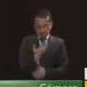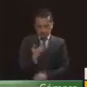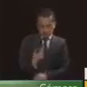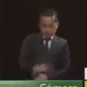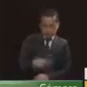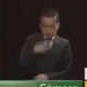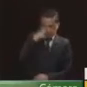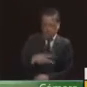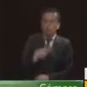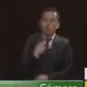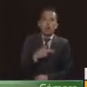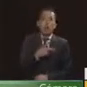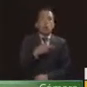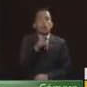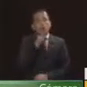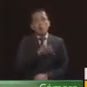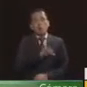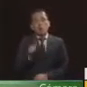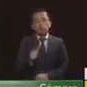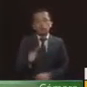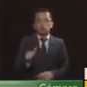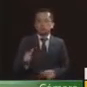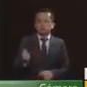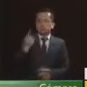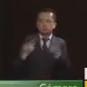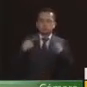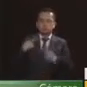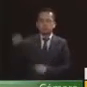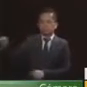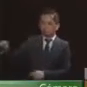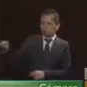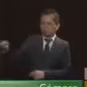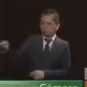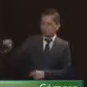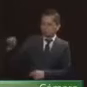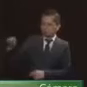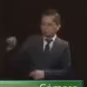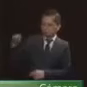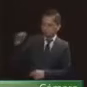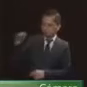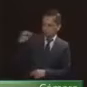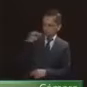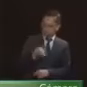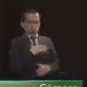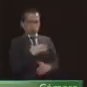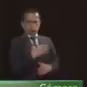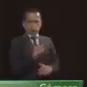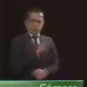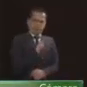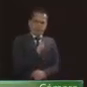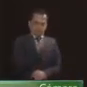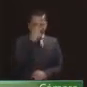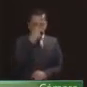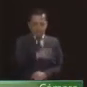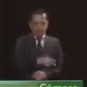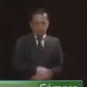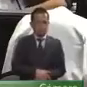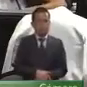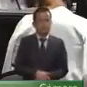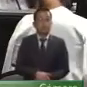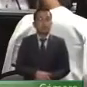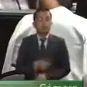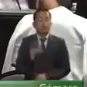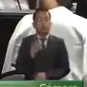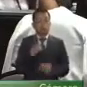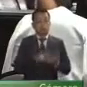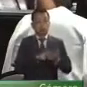nacionalidad como parte de su identidad política. Esta decisión garantiza de forma precisa